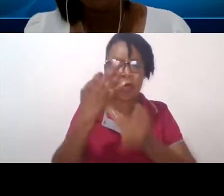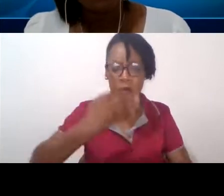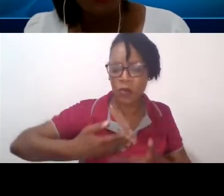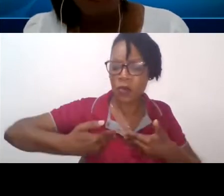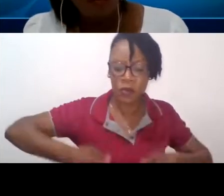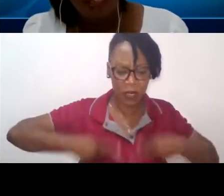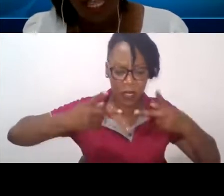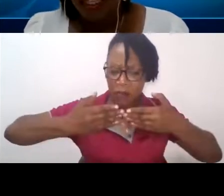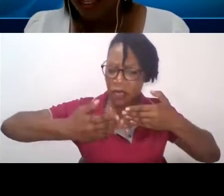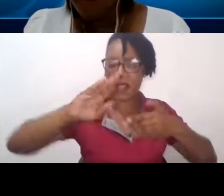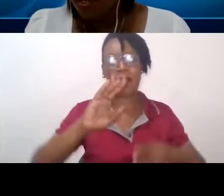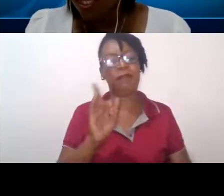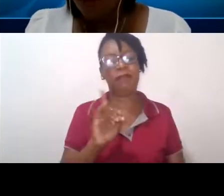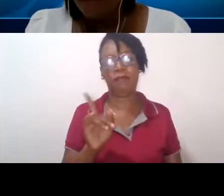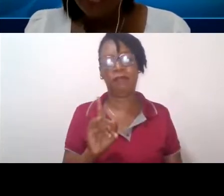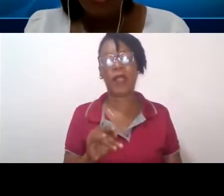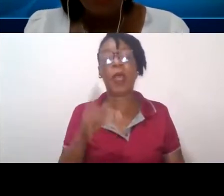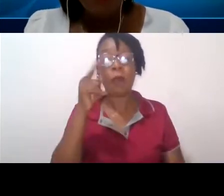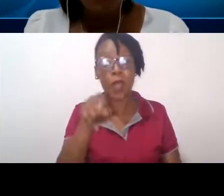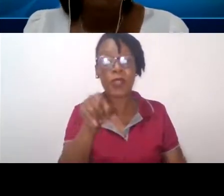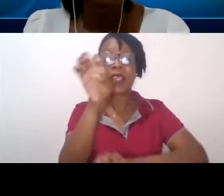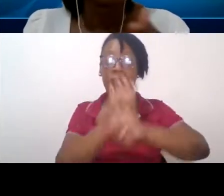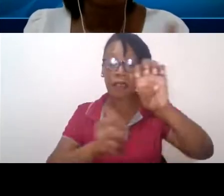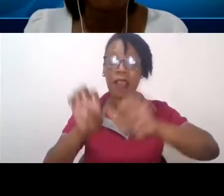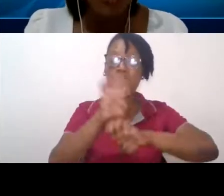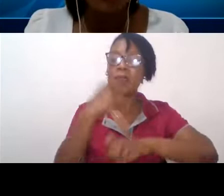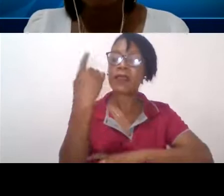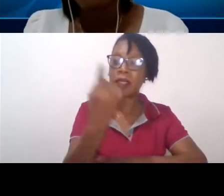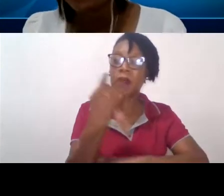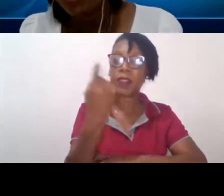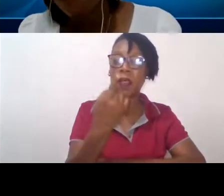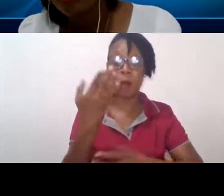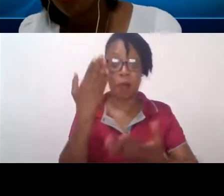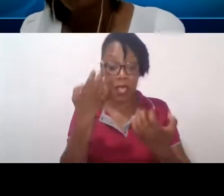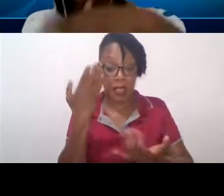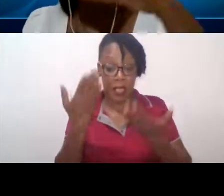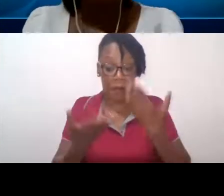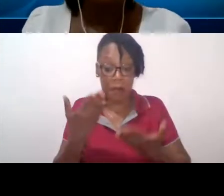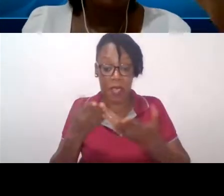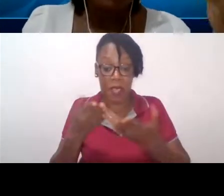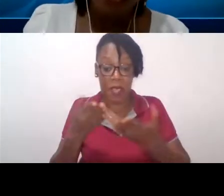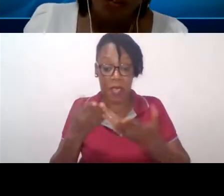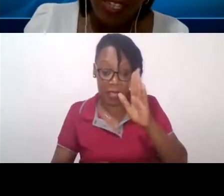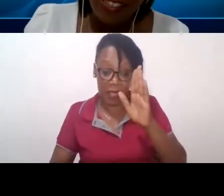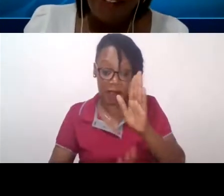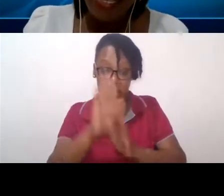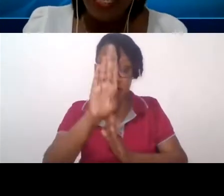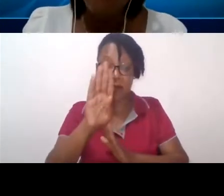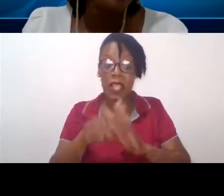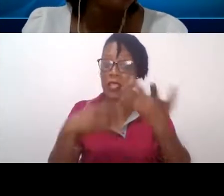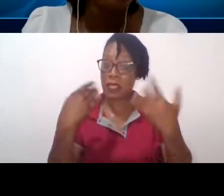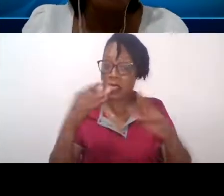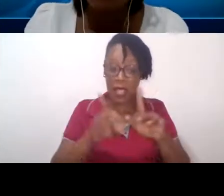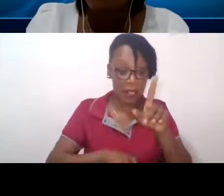la evaluación es importante, porque una vez que la persona supere, una vez que la persona desarrolle esa